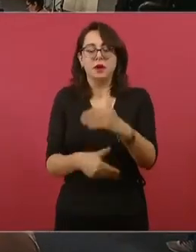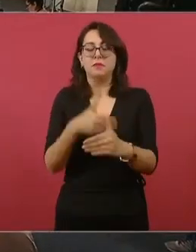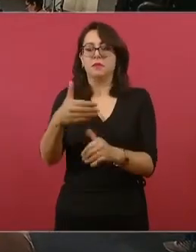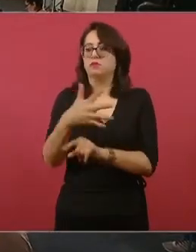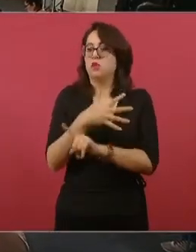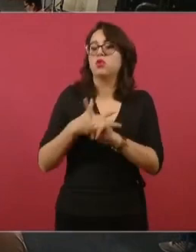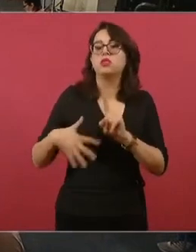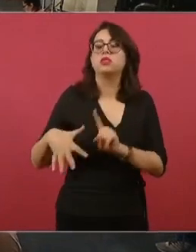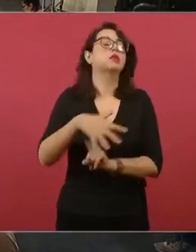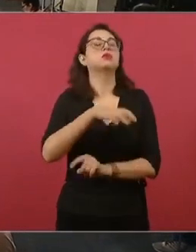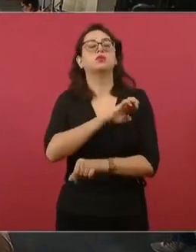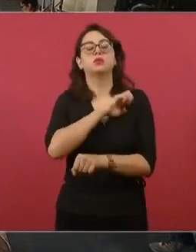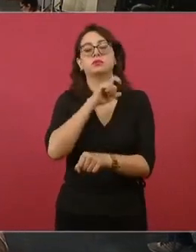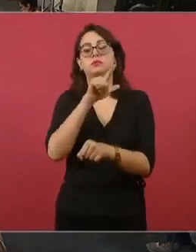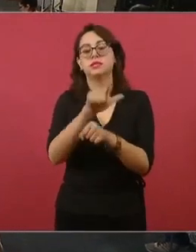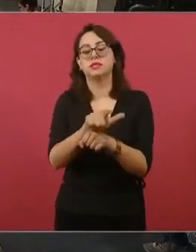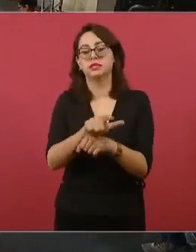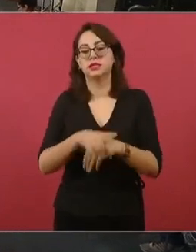También, pues,